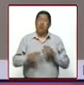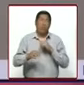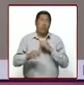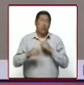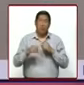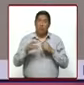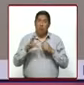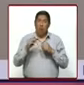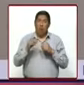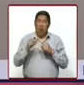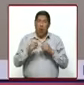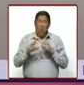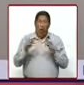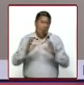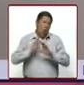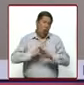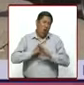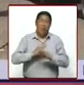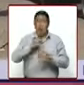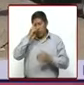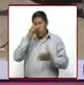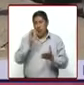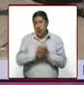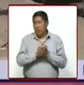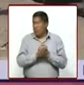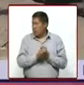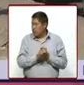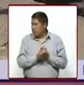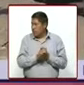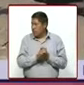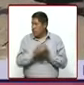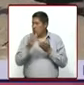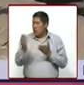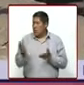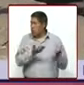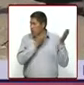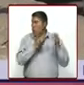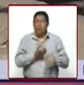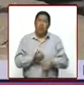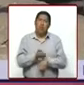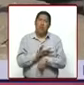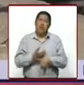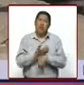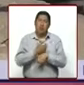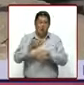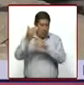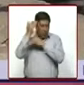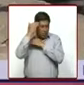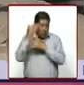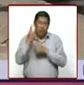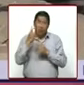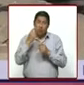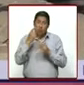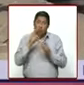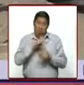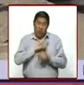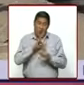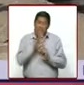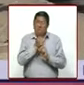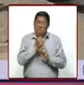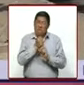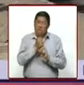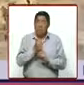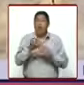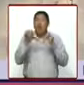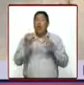lo dejaban salir los comunarios, pero creo que ya ha sido llevado en una ambulancia a Santa Cruz, pero hay un policía SDN que no lo quieren soltar.